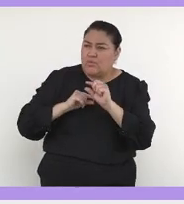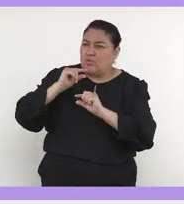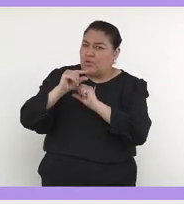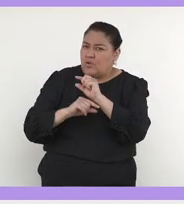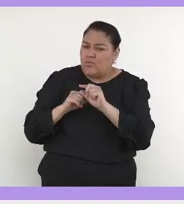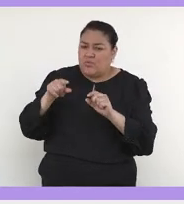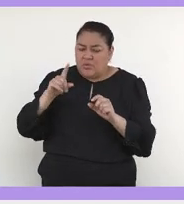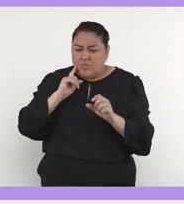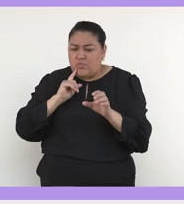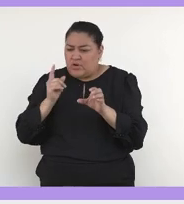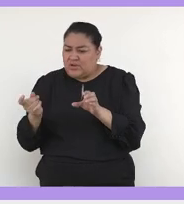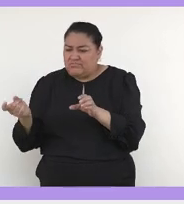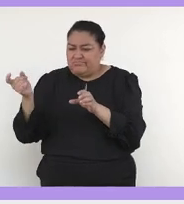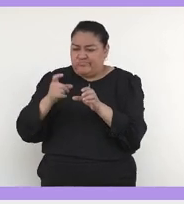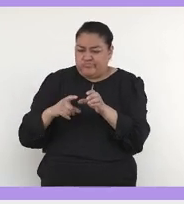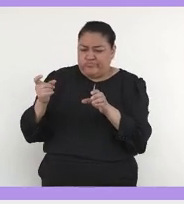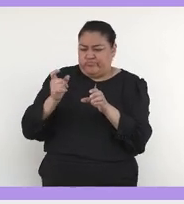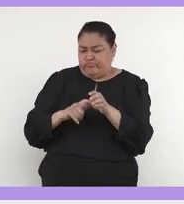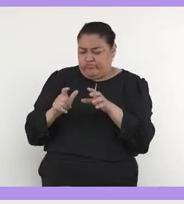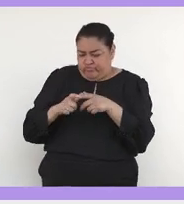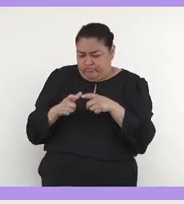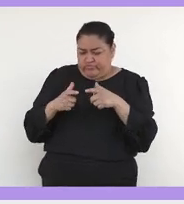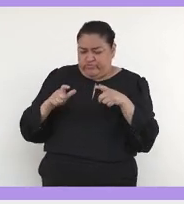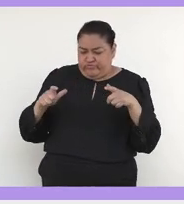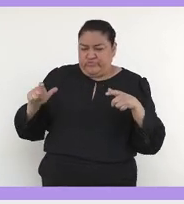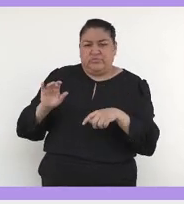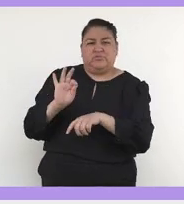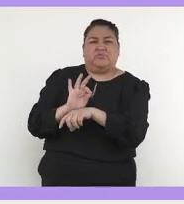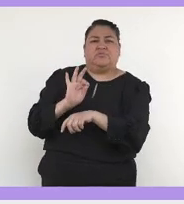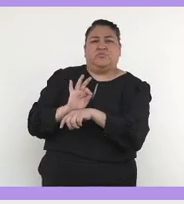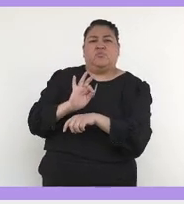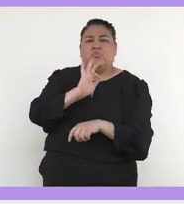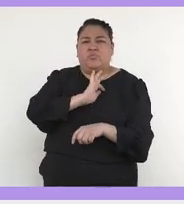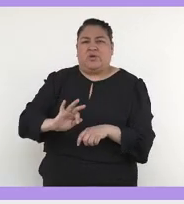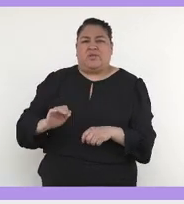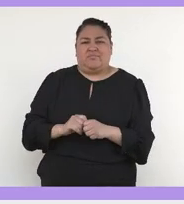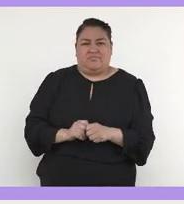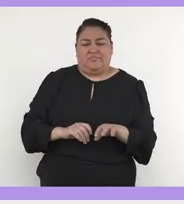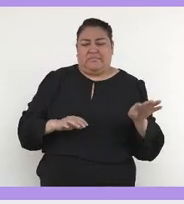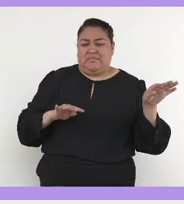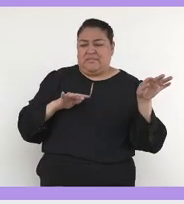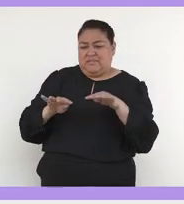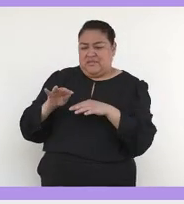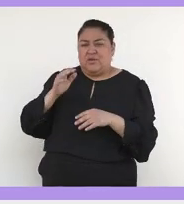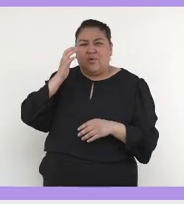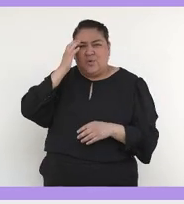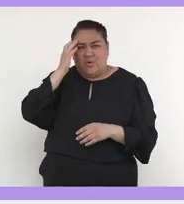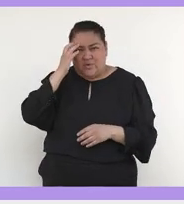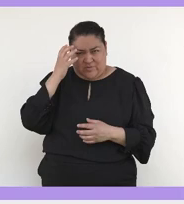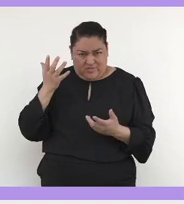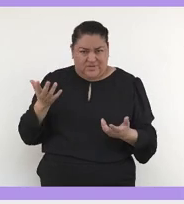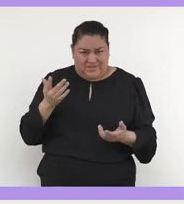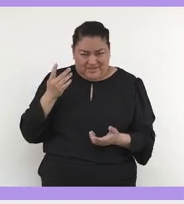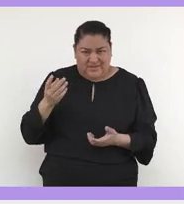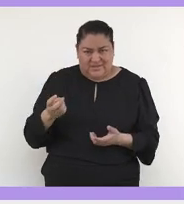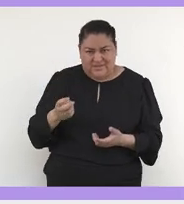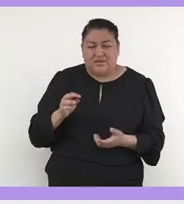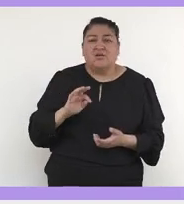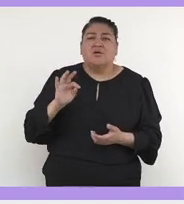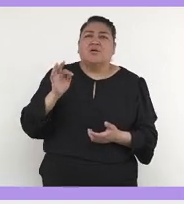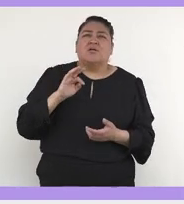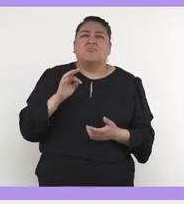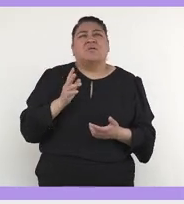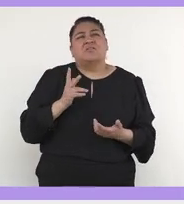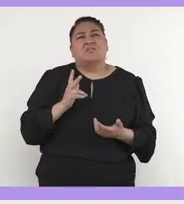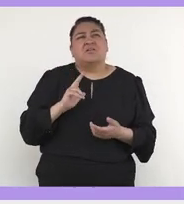estas chicas en todo el mundo puedan estar en lugares de visibilidad importante visibilidad importante Quizá no enfrente una cámara